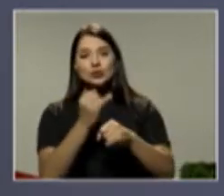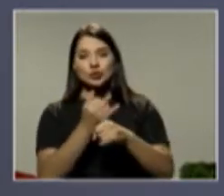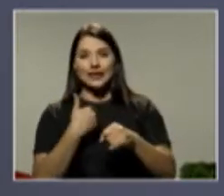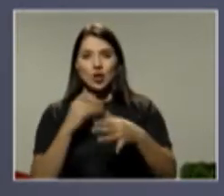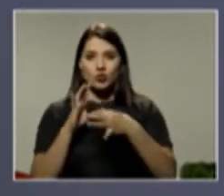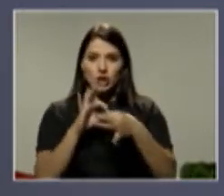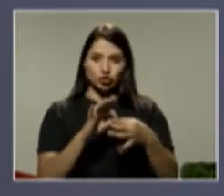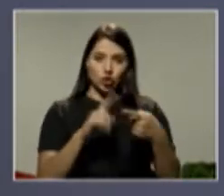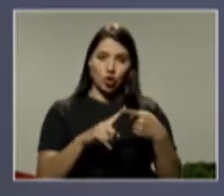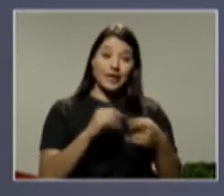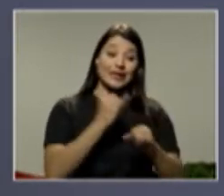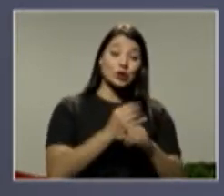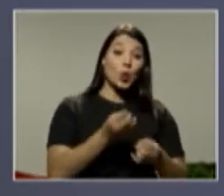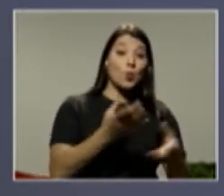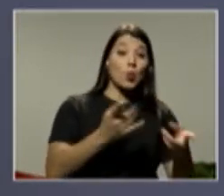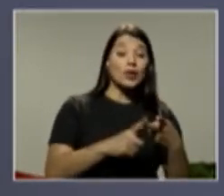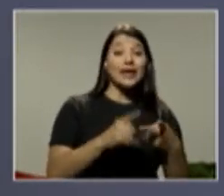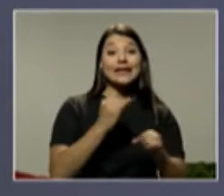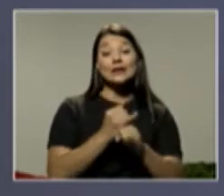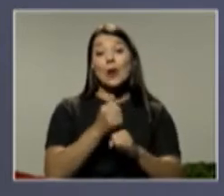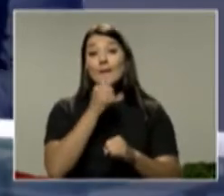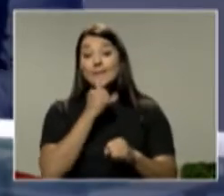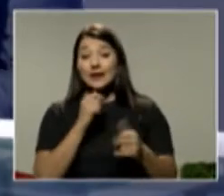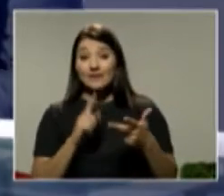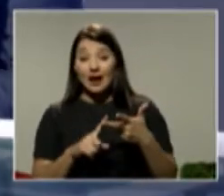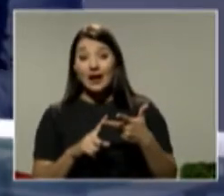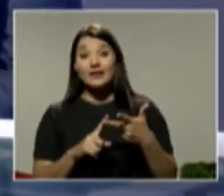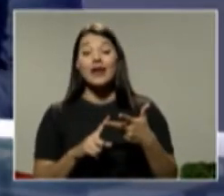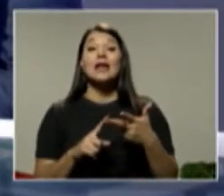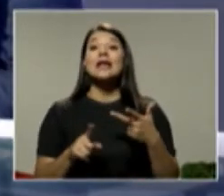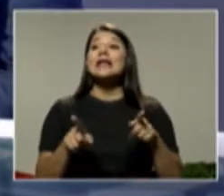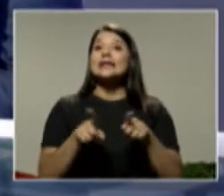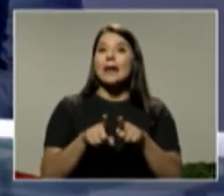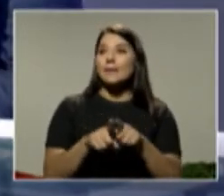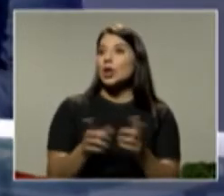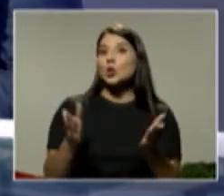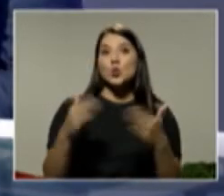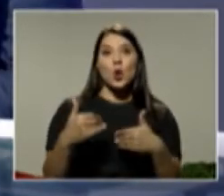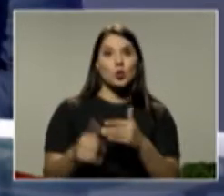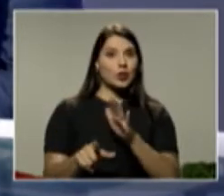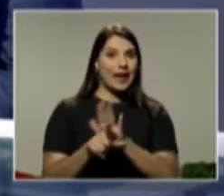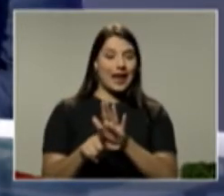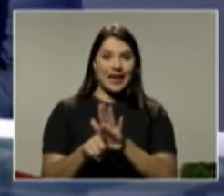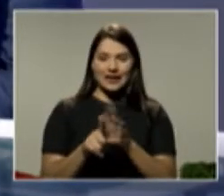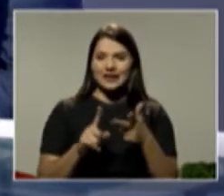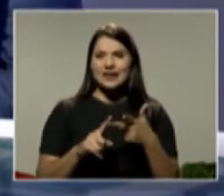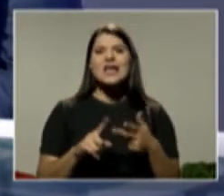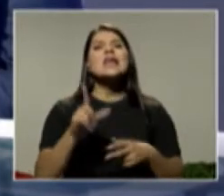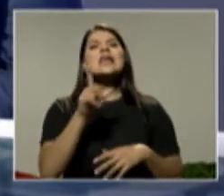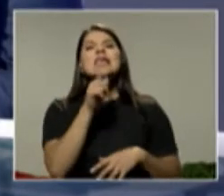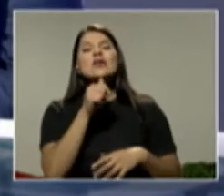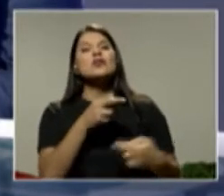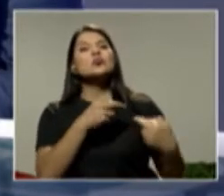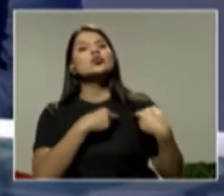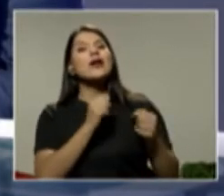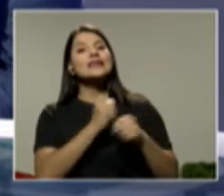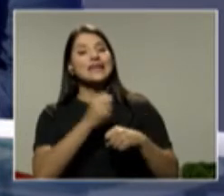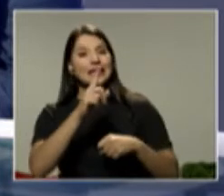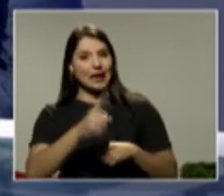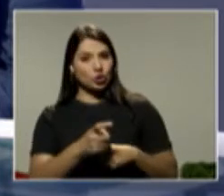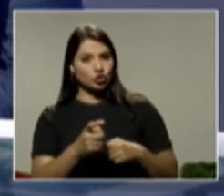lo que decía José David Pérez en su reportaje, la ausencia de una política. ¿Quiénes tendrían que hacer ese diagnóstico? ¿Cómo